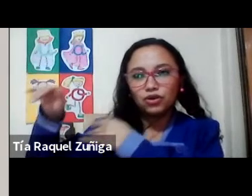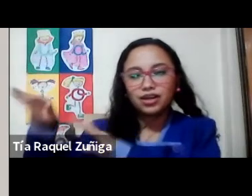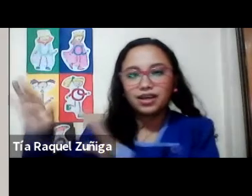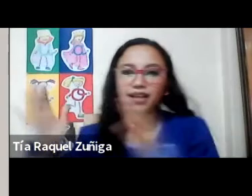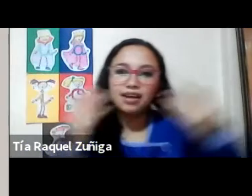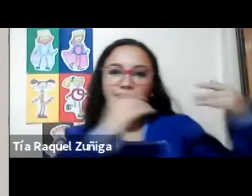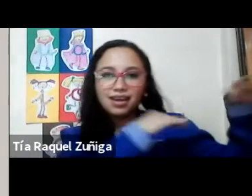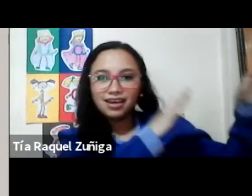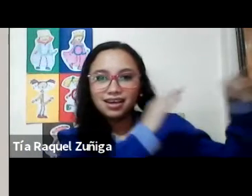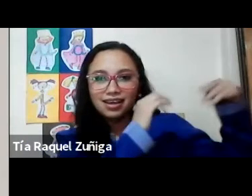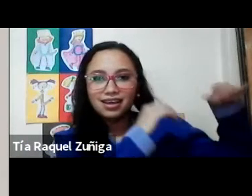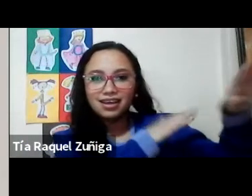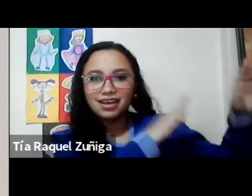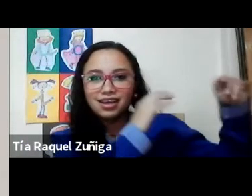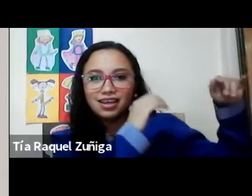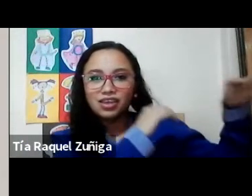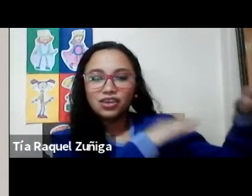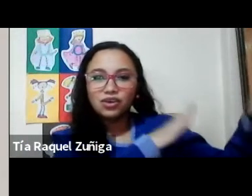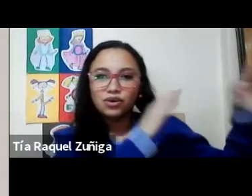Yoranda,